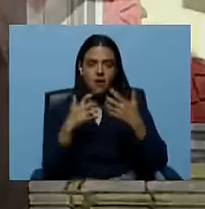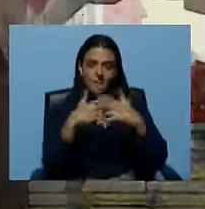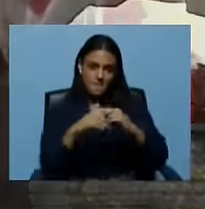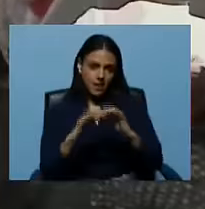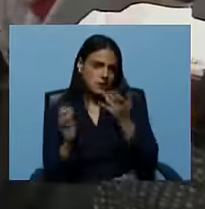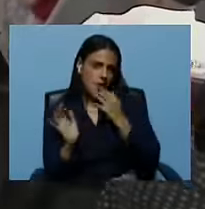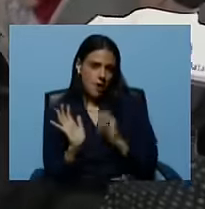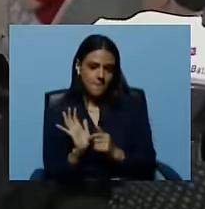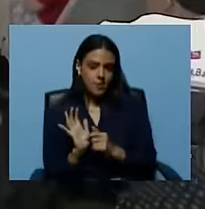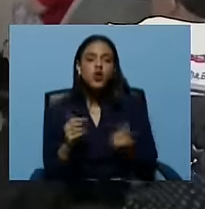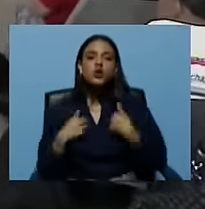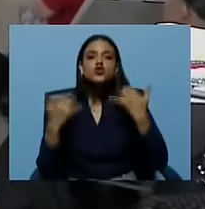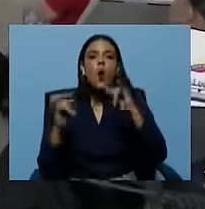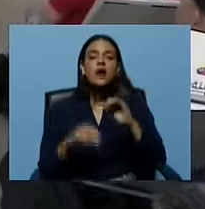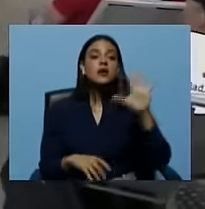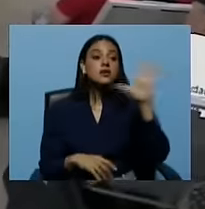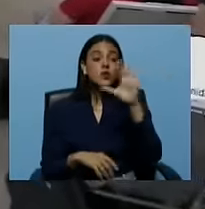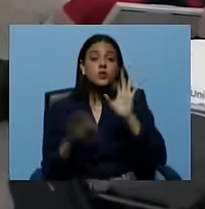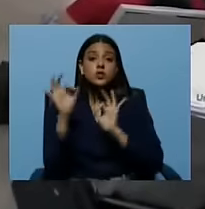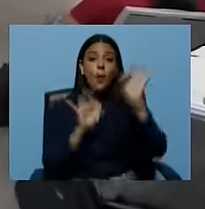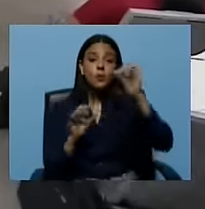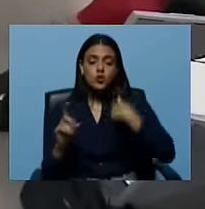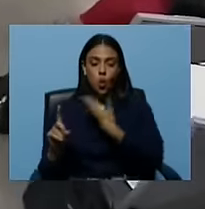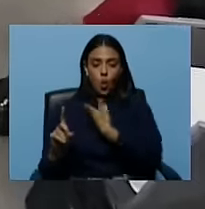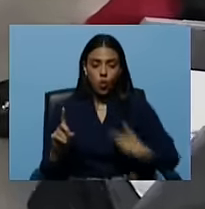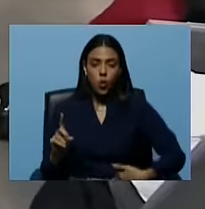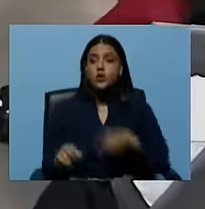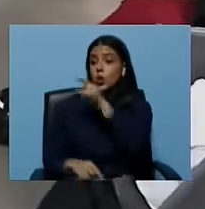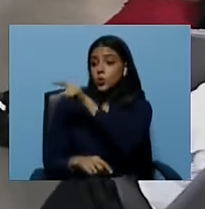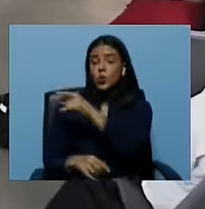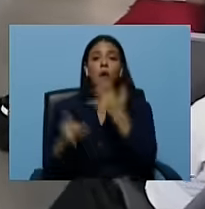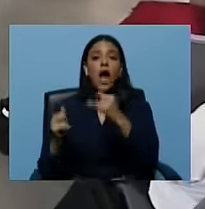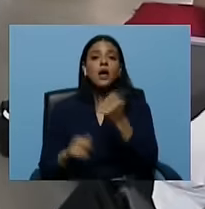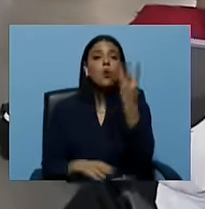el 55% de las acciones, yo tengo el